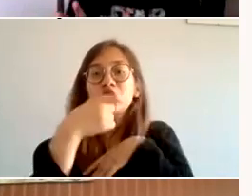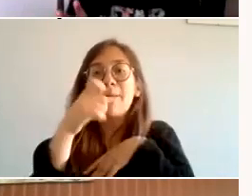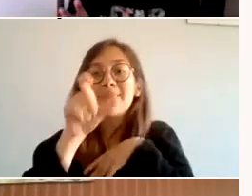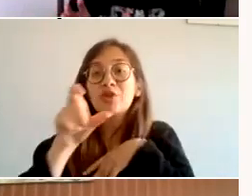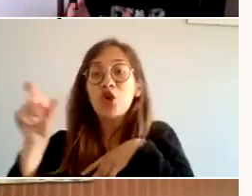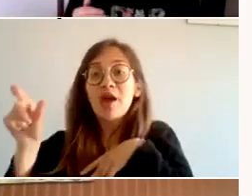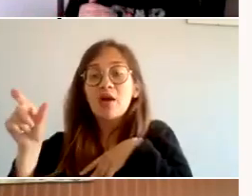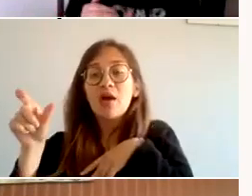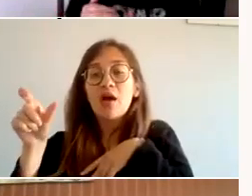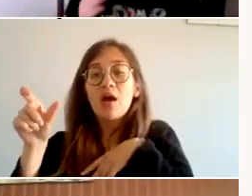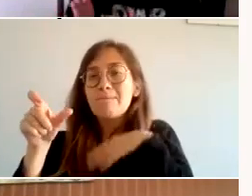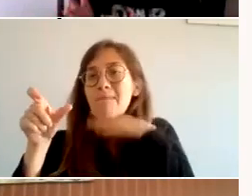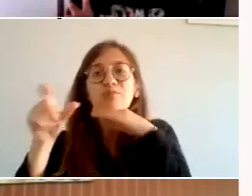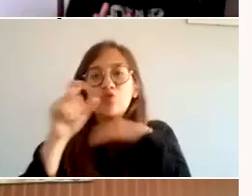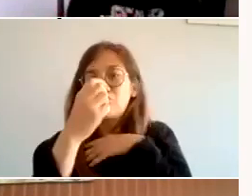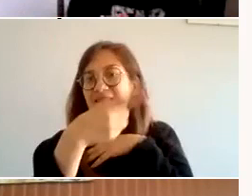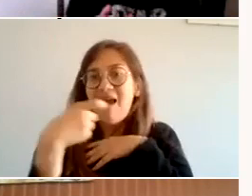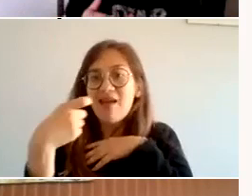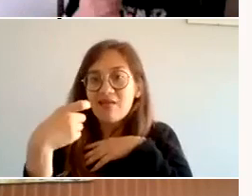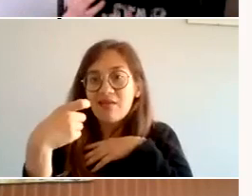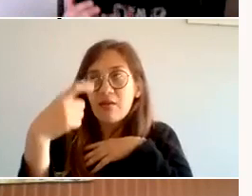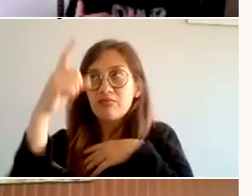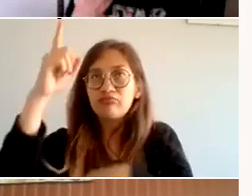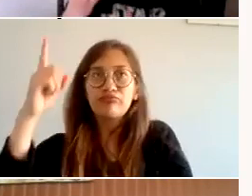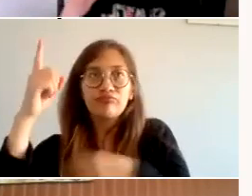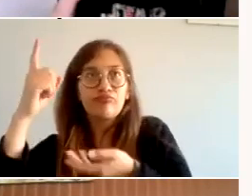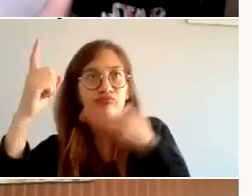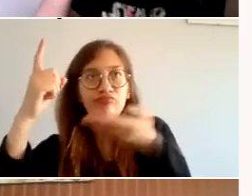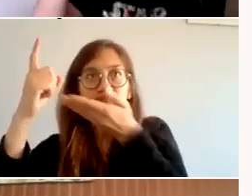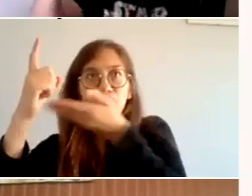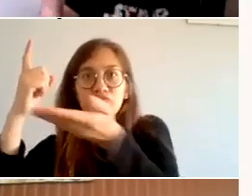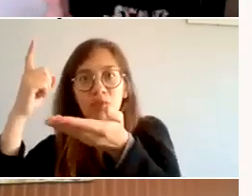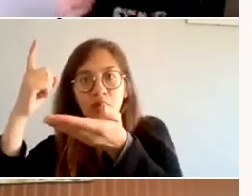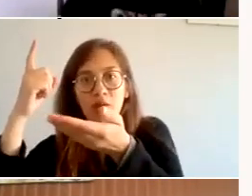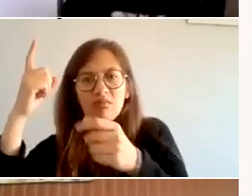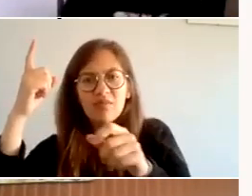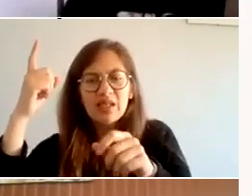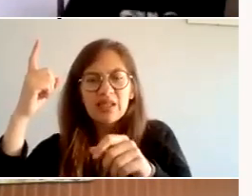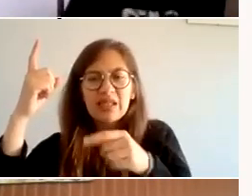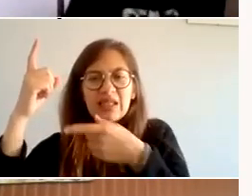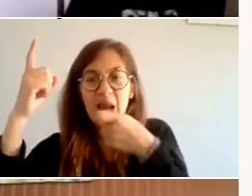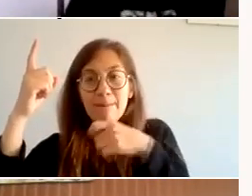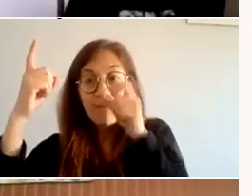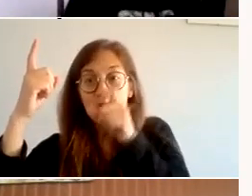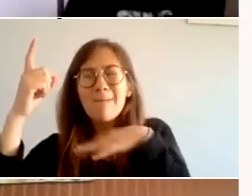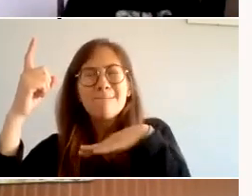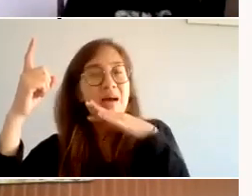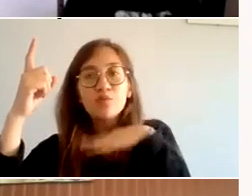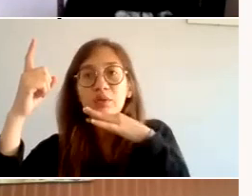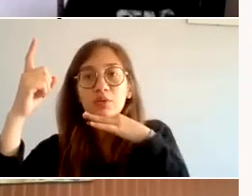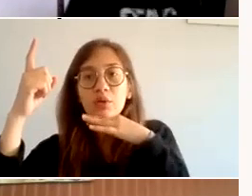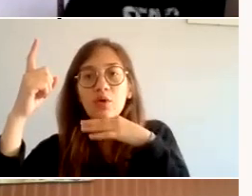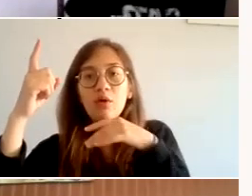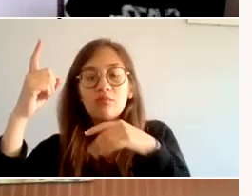sobrecarga de datos, sobrecarga de usuarios, perdón, porque ya no va a tener la capacidad de poder conectarse a esa antena. Y otra